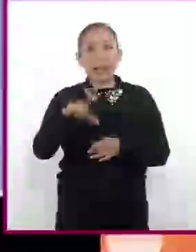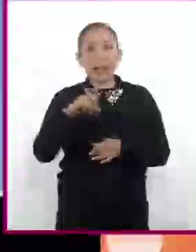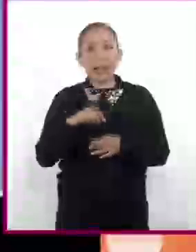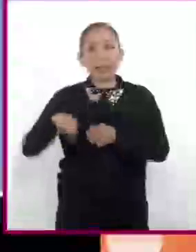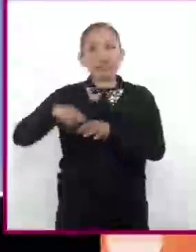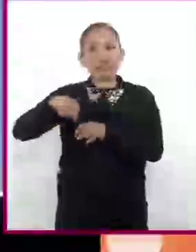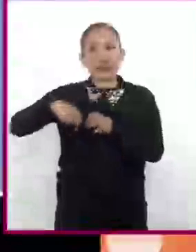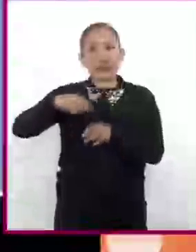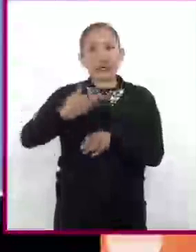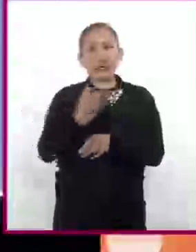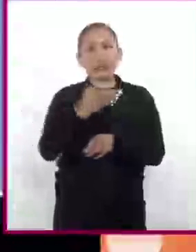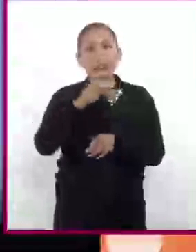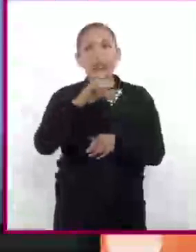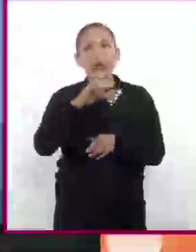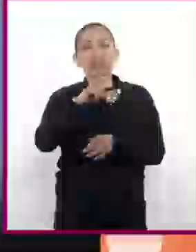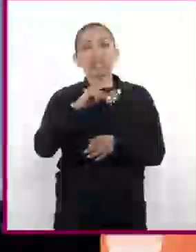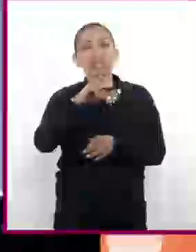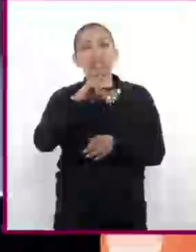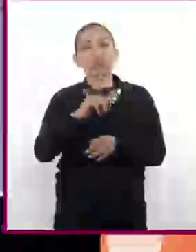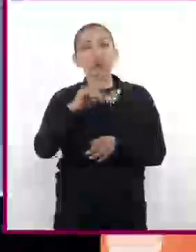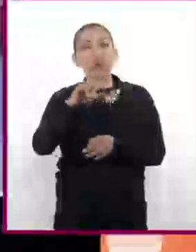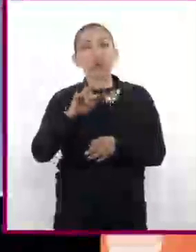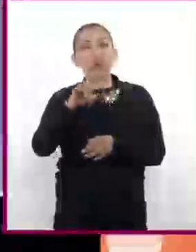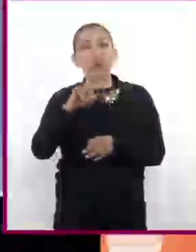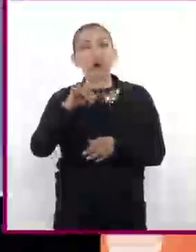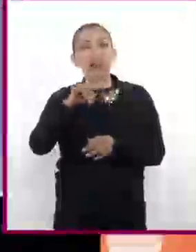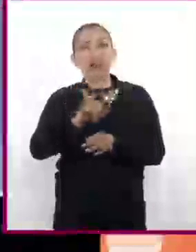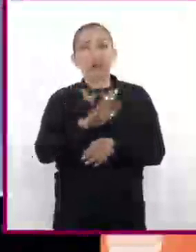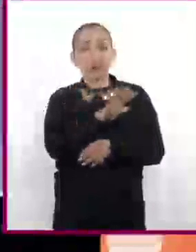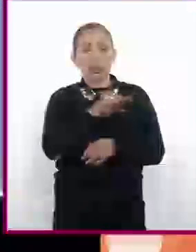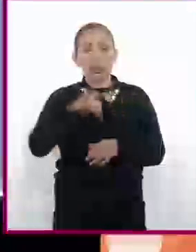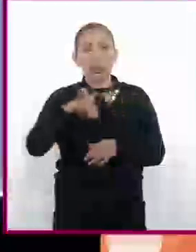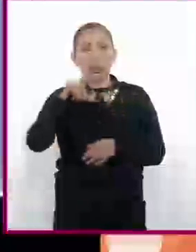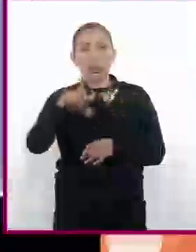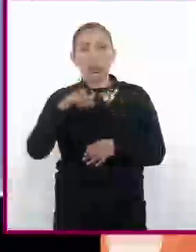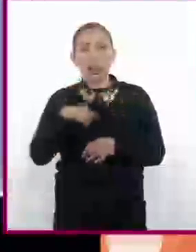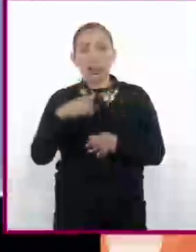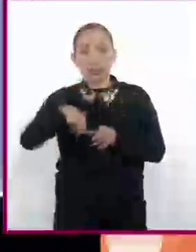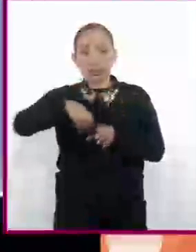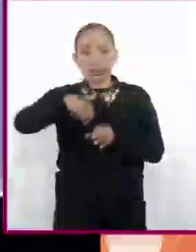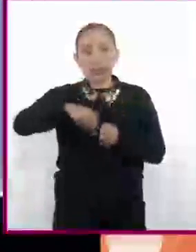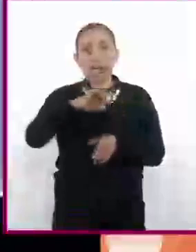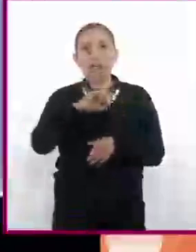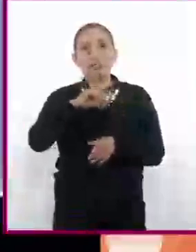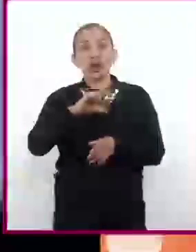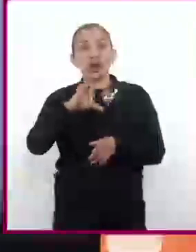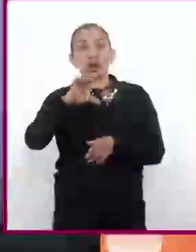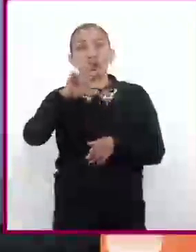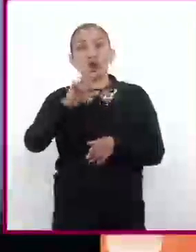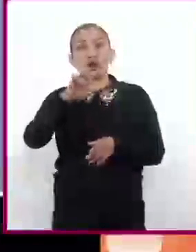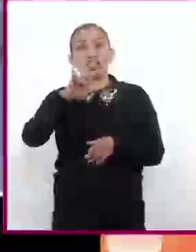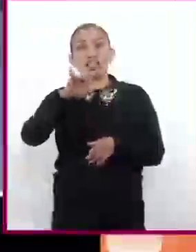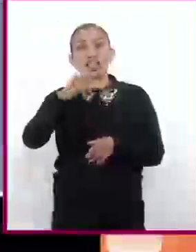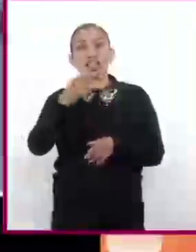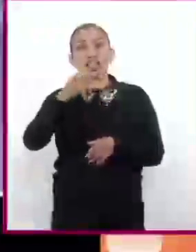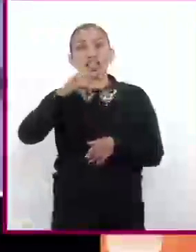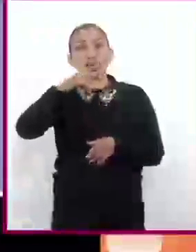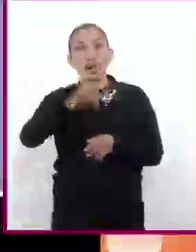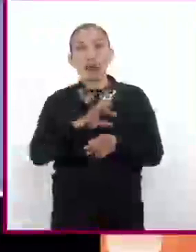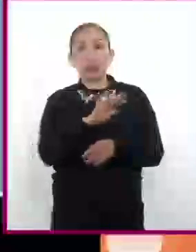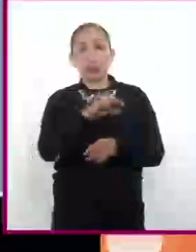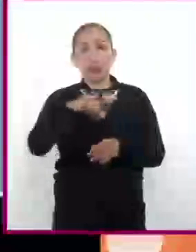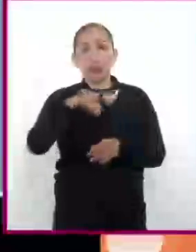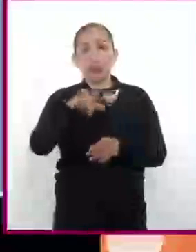de disolución de hidróxido de potasio, 50 mililitros de disolución de ácido clorhídrico,